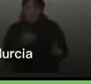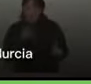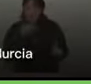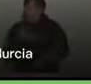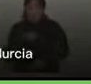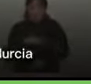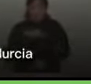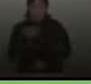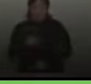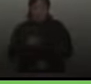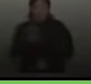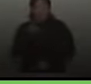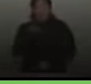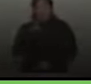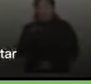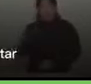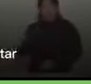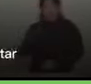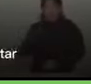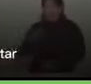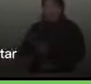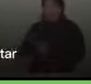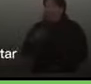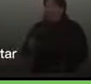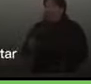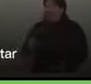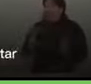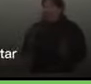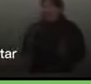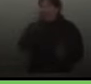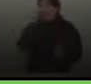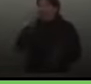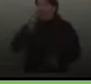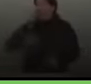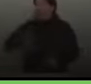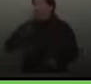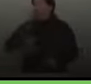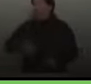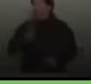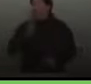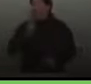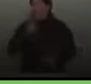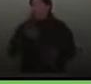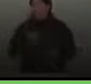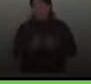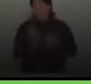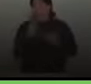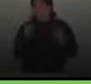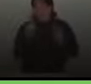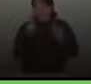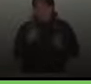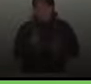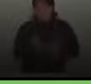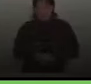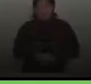ser, porque en la región de Murcia el Partido Popular nunca ha permitido a las mujeres abortar en el sistema público de